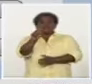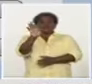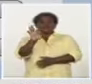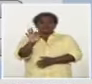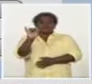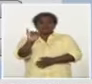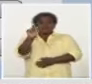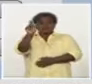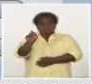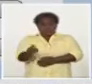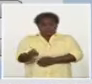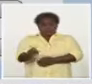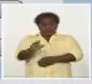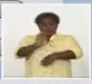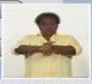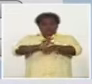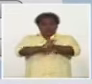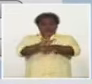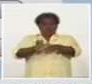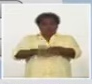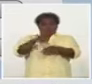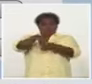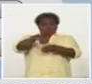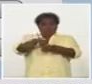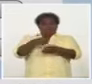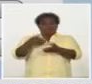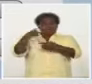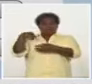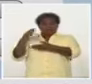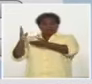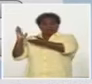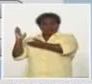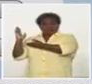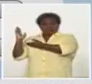con COVID-19 en el día de ayer.